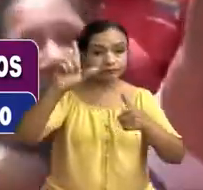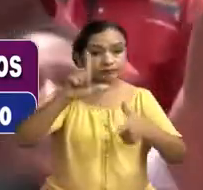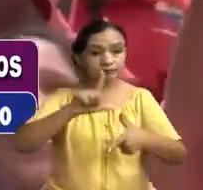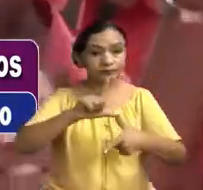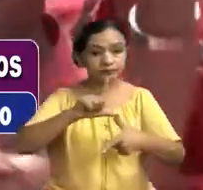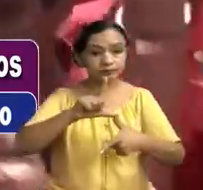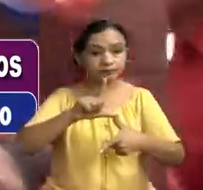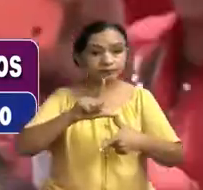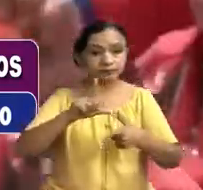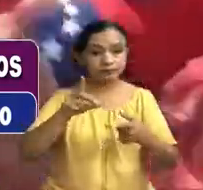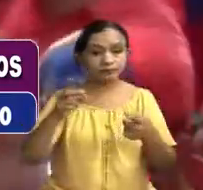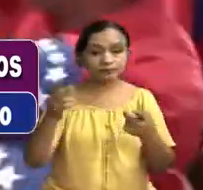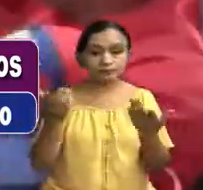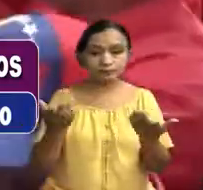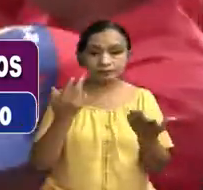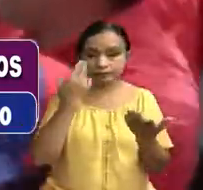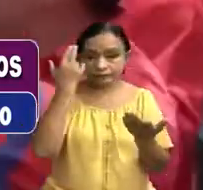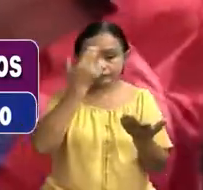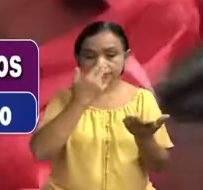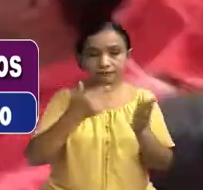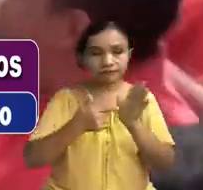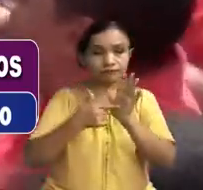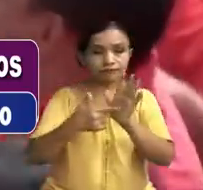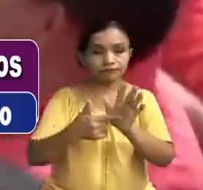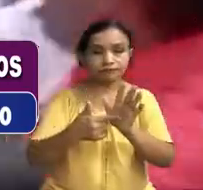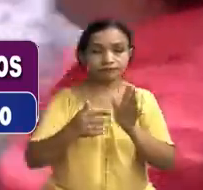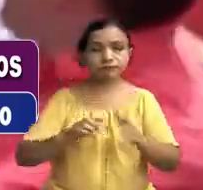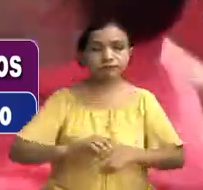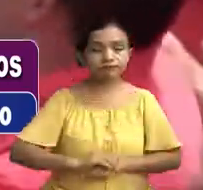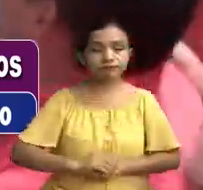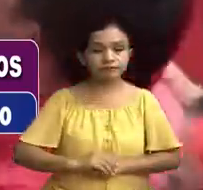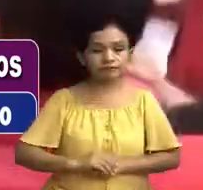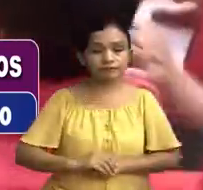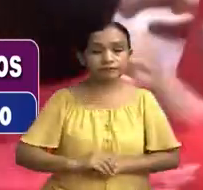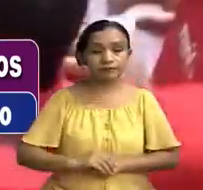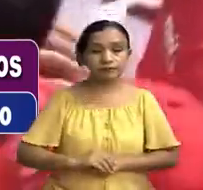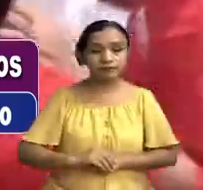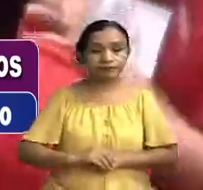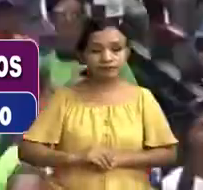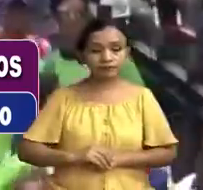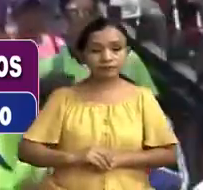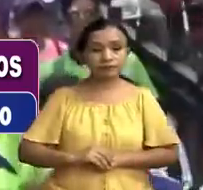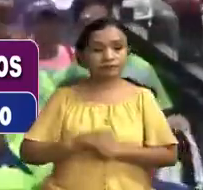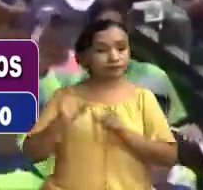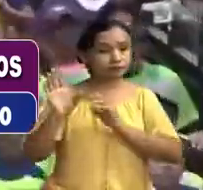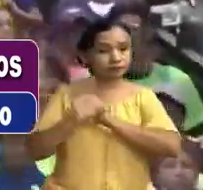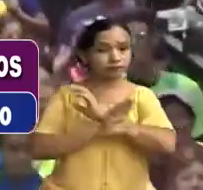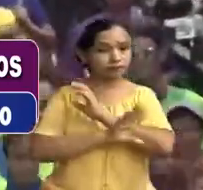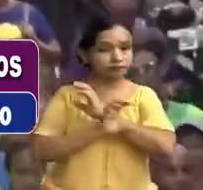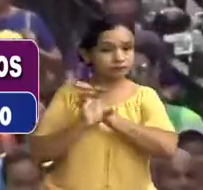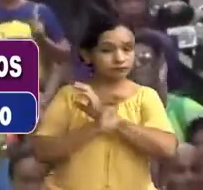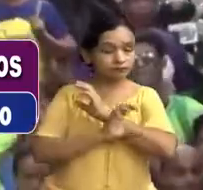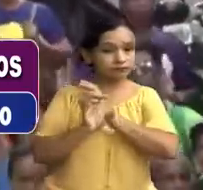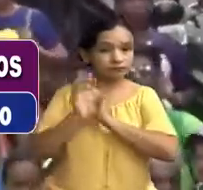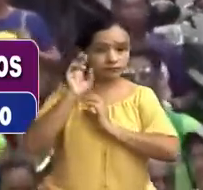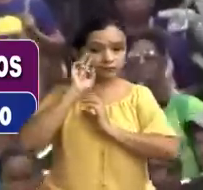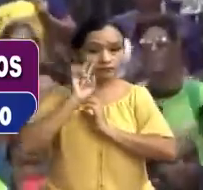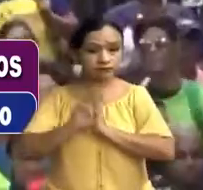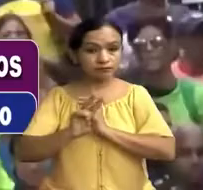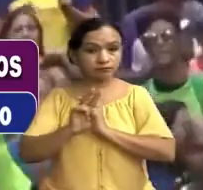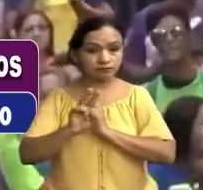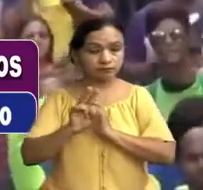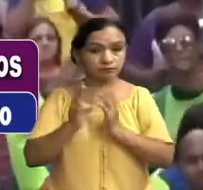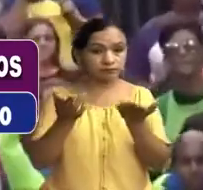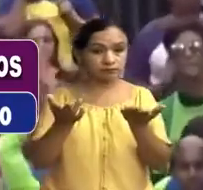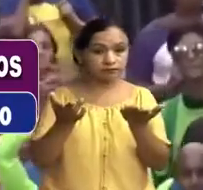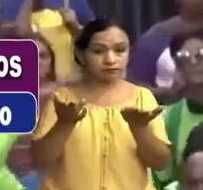la región. Le consulto a partir de ese ejemplo, mientras los que tradicionalmente saquean, al verse ya sin sus